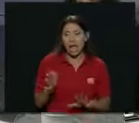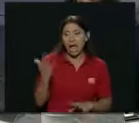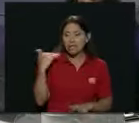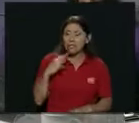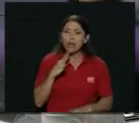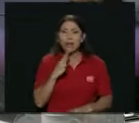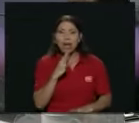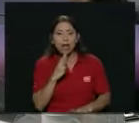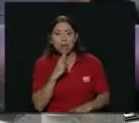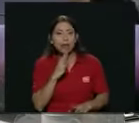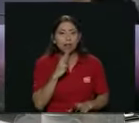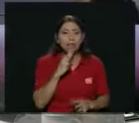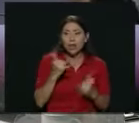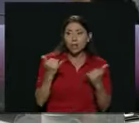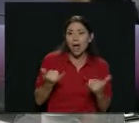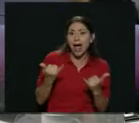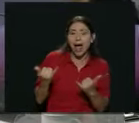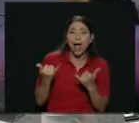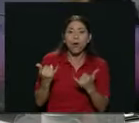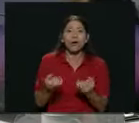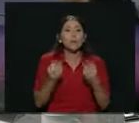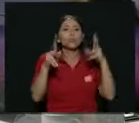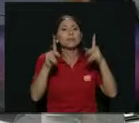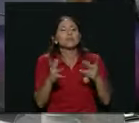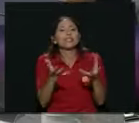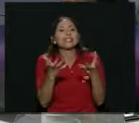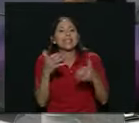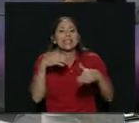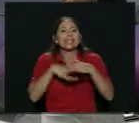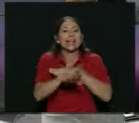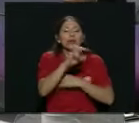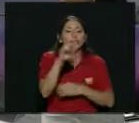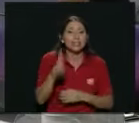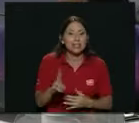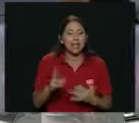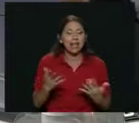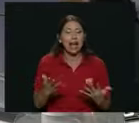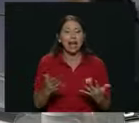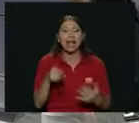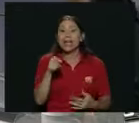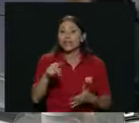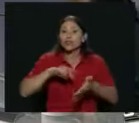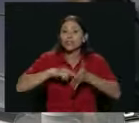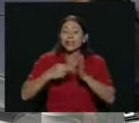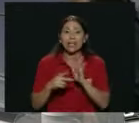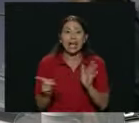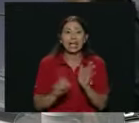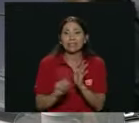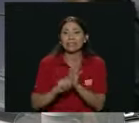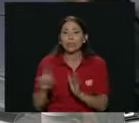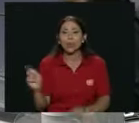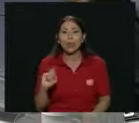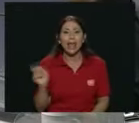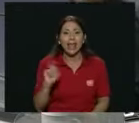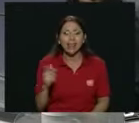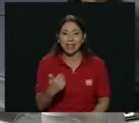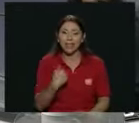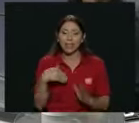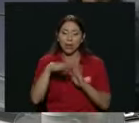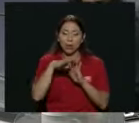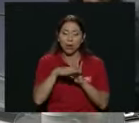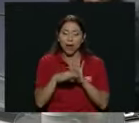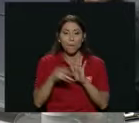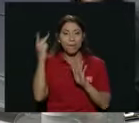se ha venido señalando cómo ha incrementado la solicitud de ingresos al país. Y bueno, esto hace urgente tener una